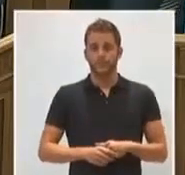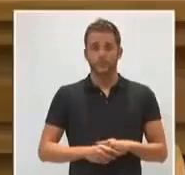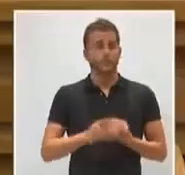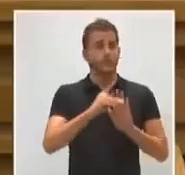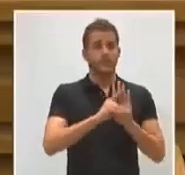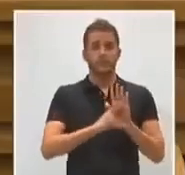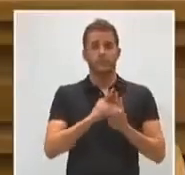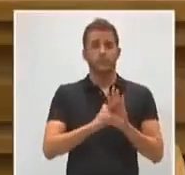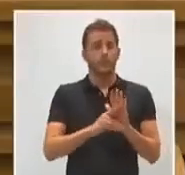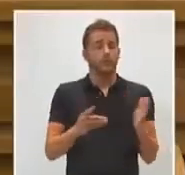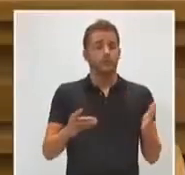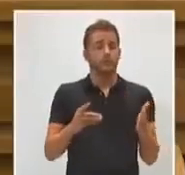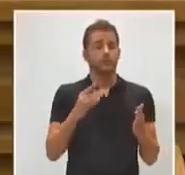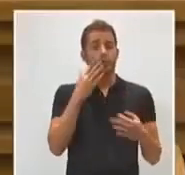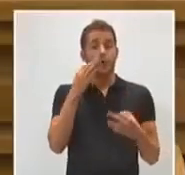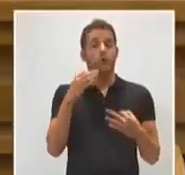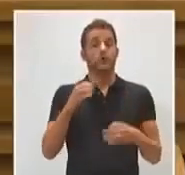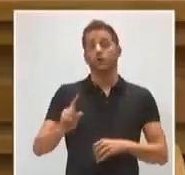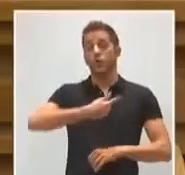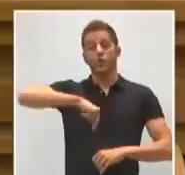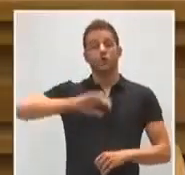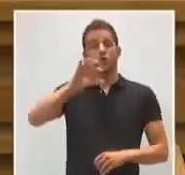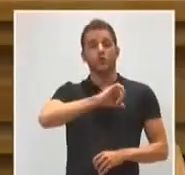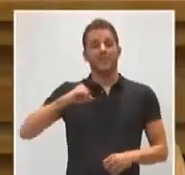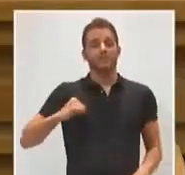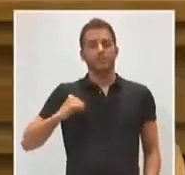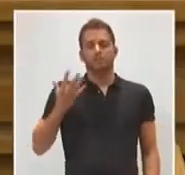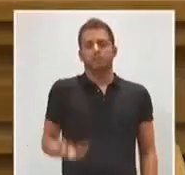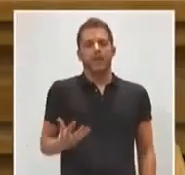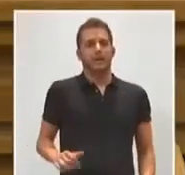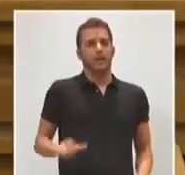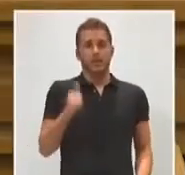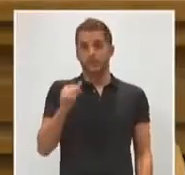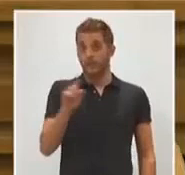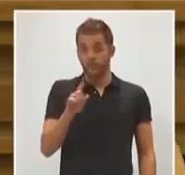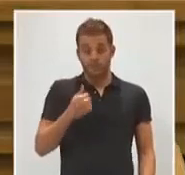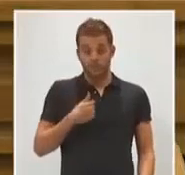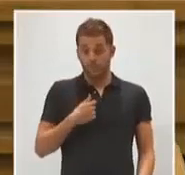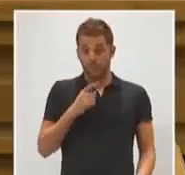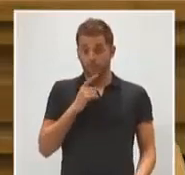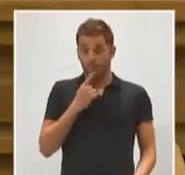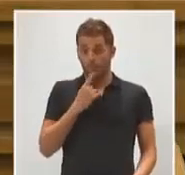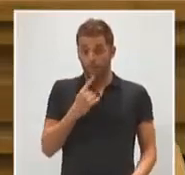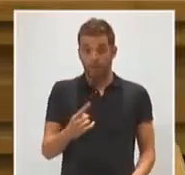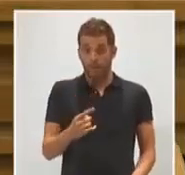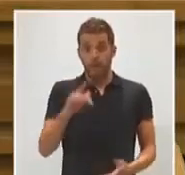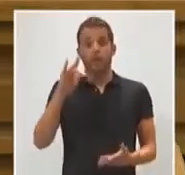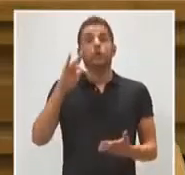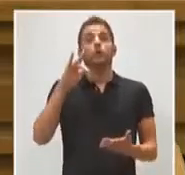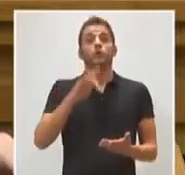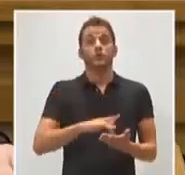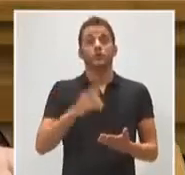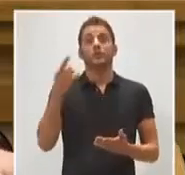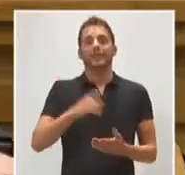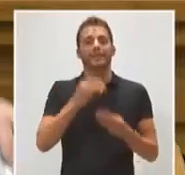evidentemente no somos de las regiones más ricas de anticipo si quieren ustedes también luego decirlo no somos de las que hemos sido más beneficiados por la